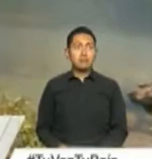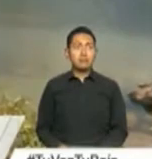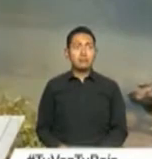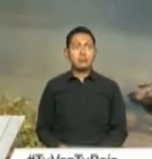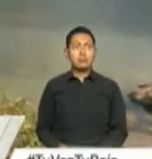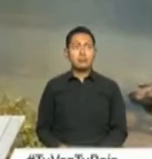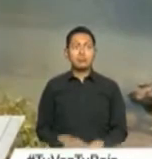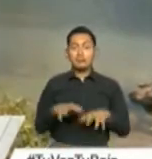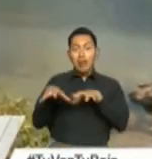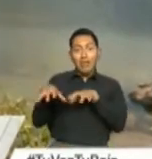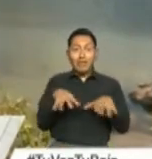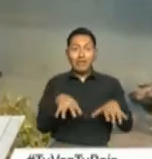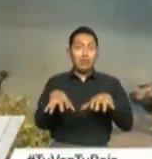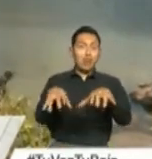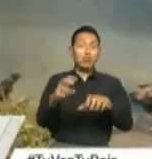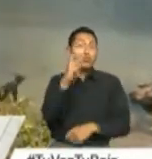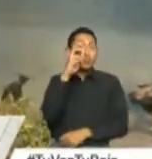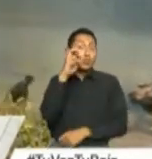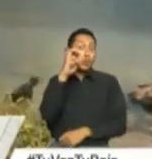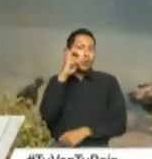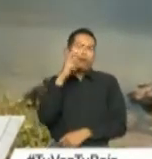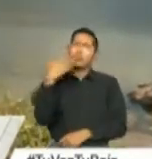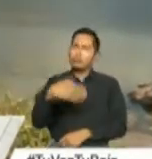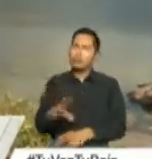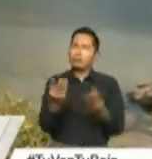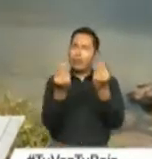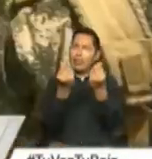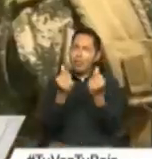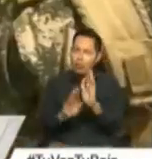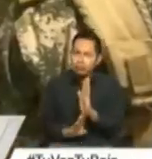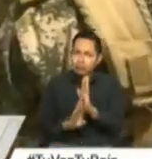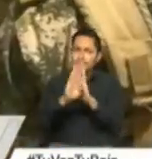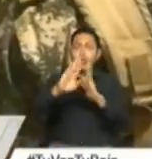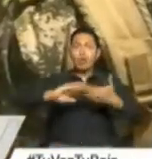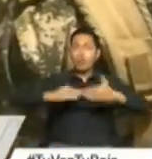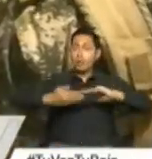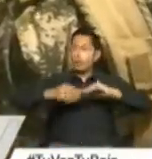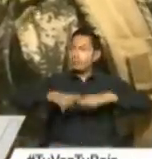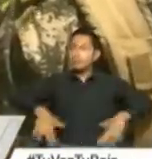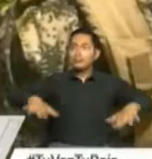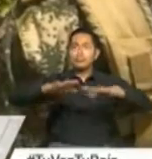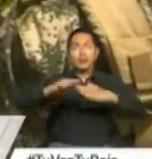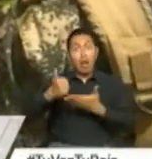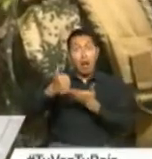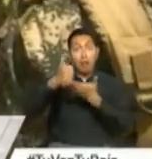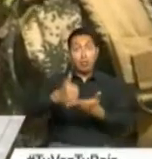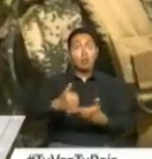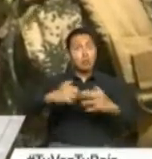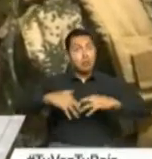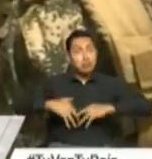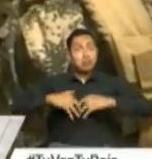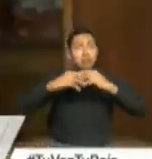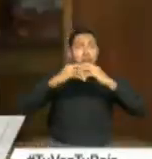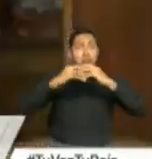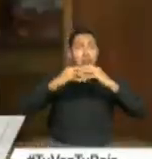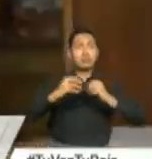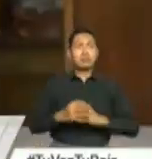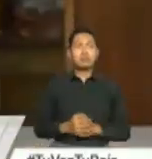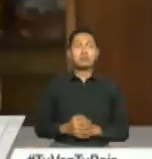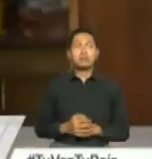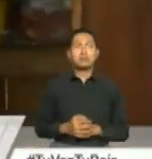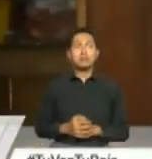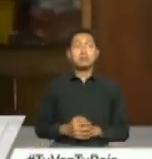Las actividades turísticas sirven de sustento para las comunidades cercanas. El turismo viene mucho,